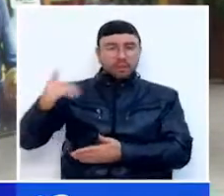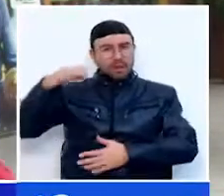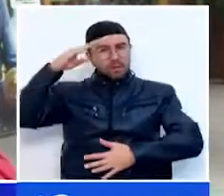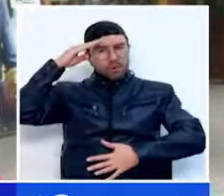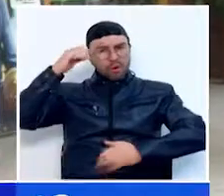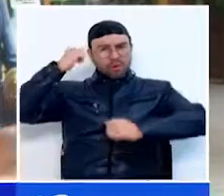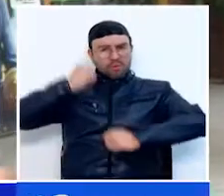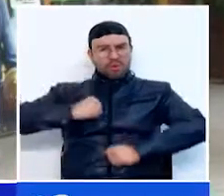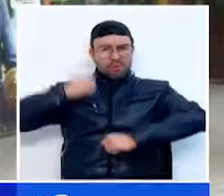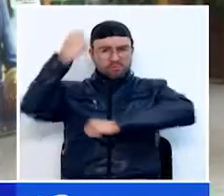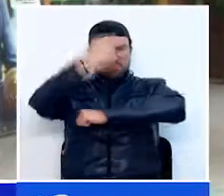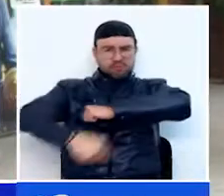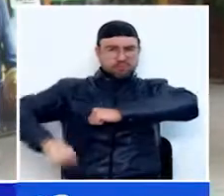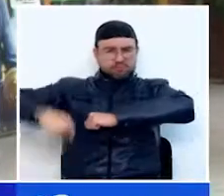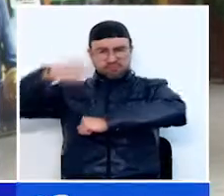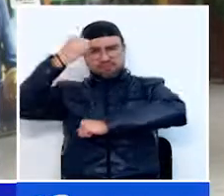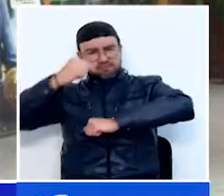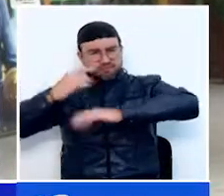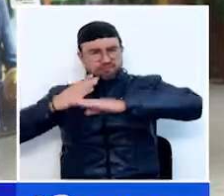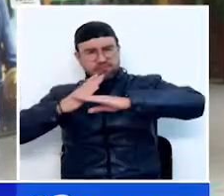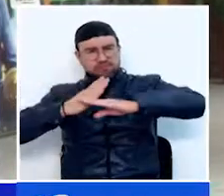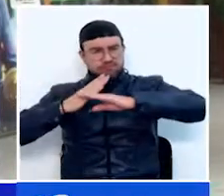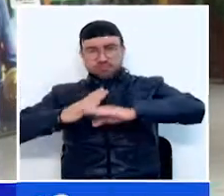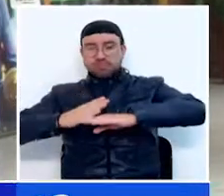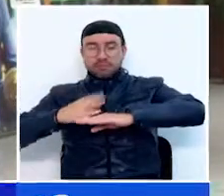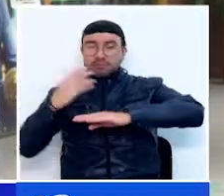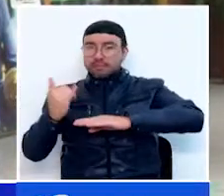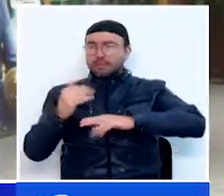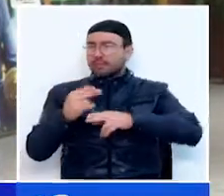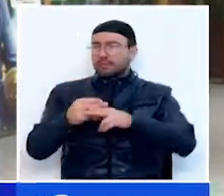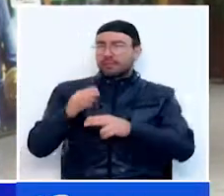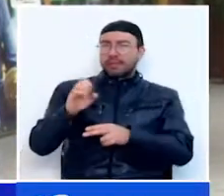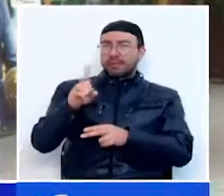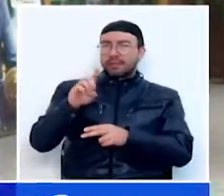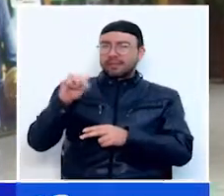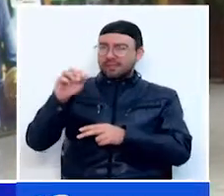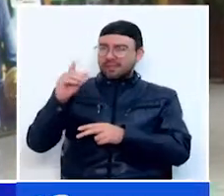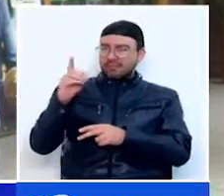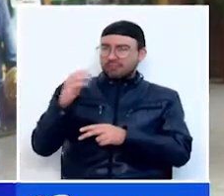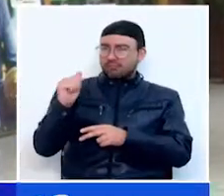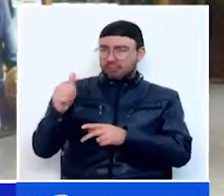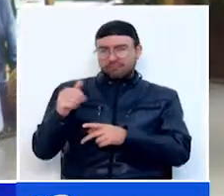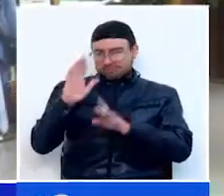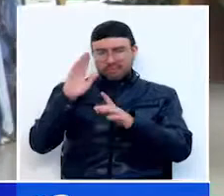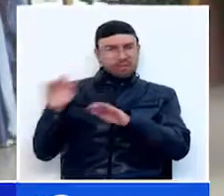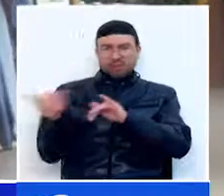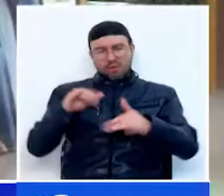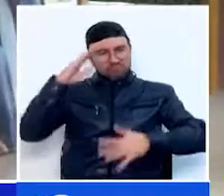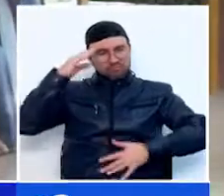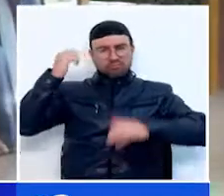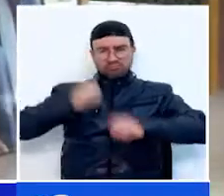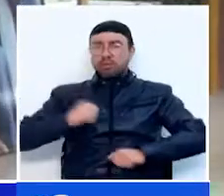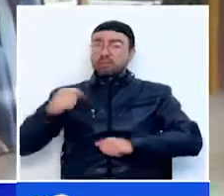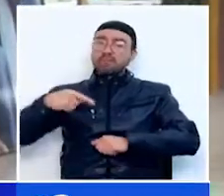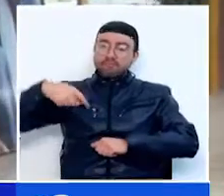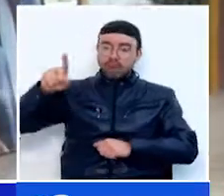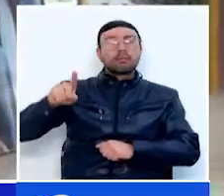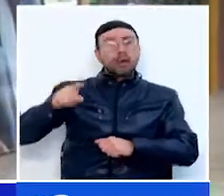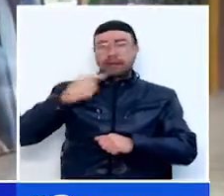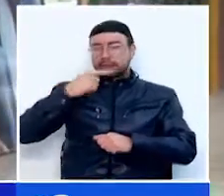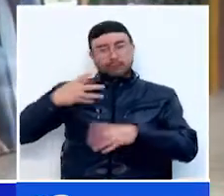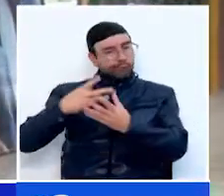pidió pues eso que llaman ayuda, no con nombre técnico, pero eso es militarización, reconoce que las marchas